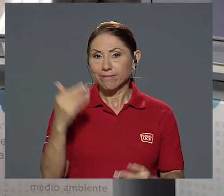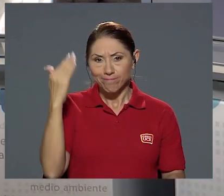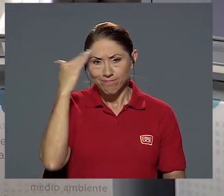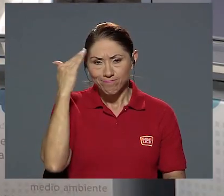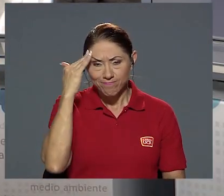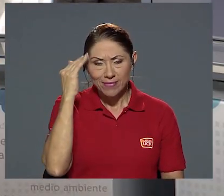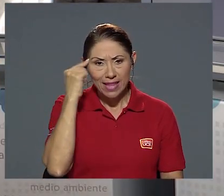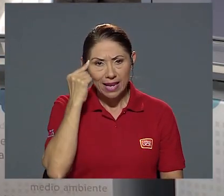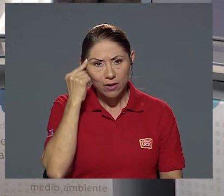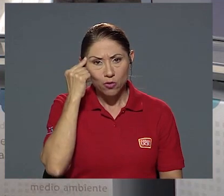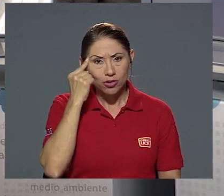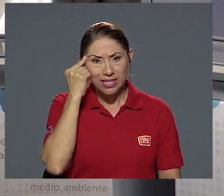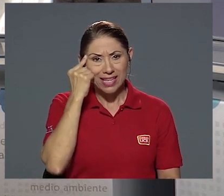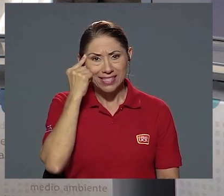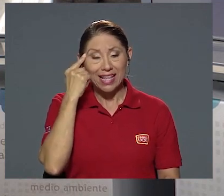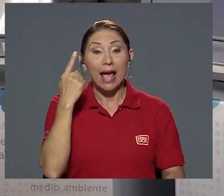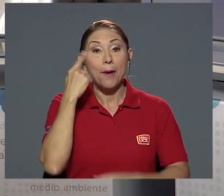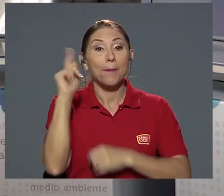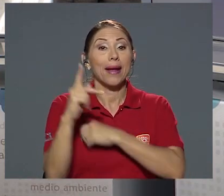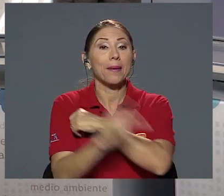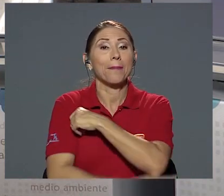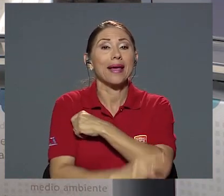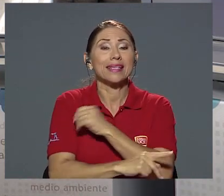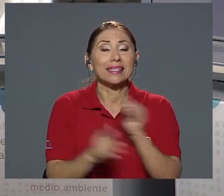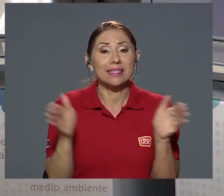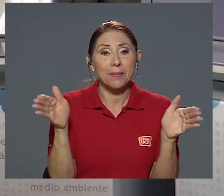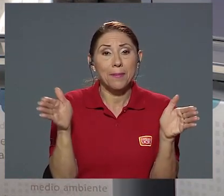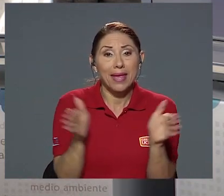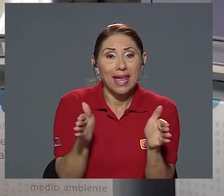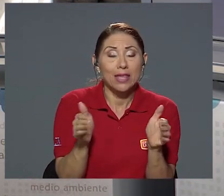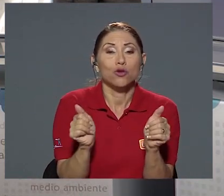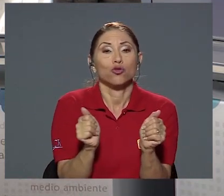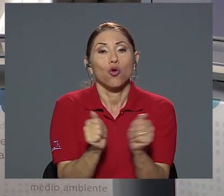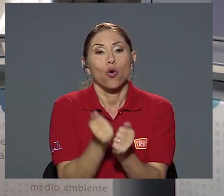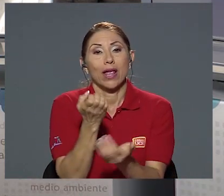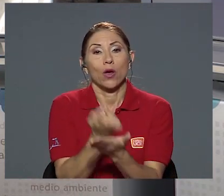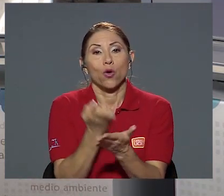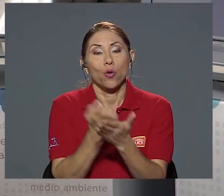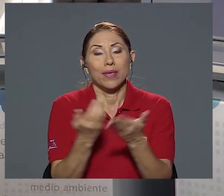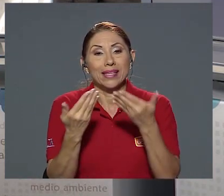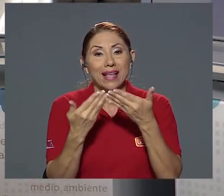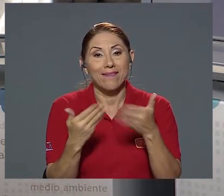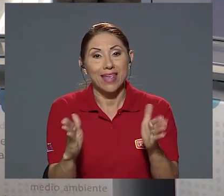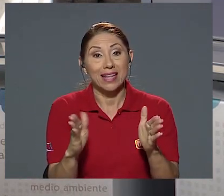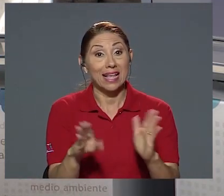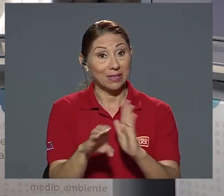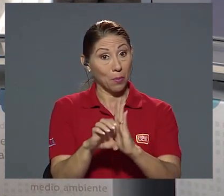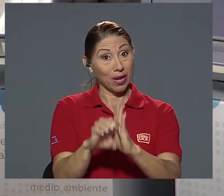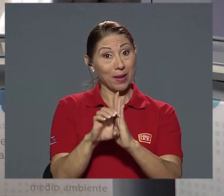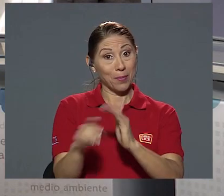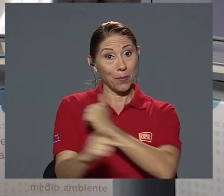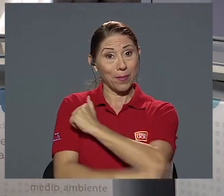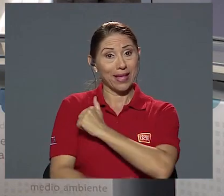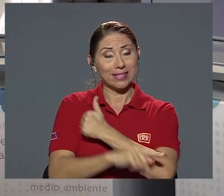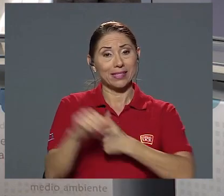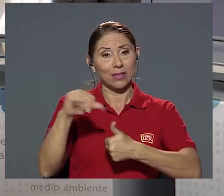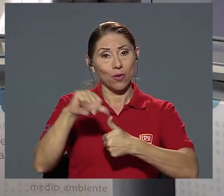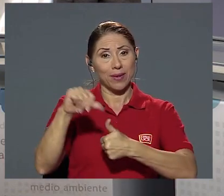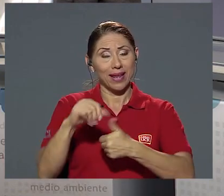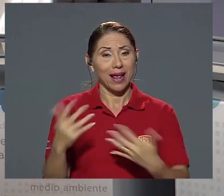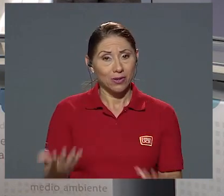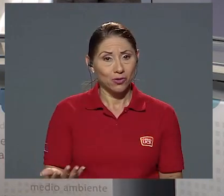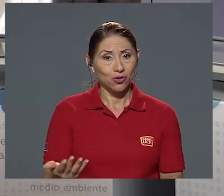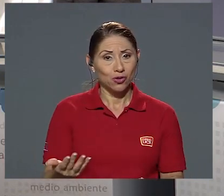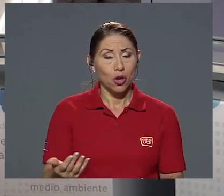región tener conciencia que para países tan pequeños, con economías abiertas como los centroamericanos, las